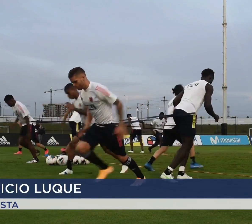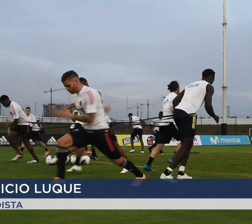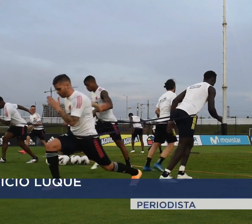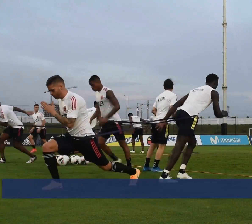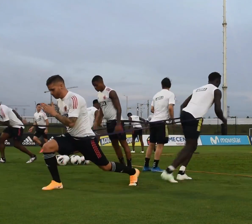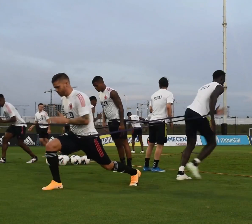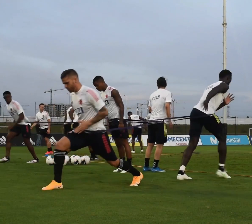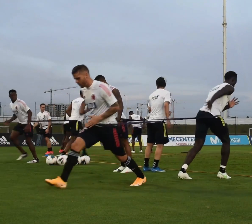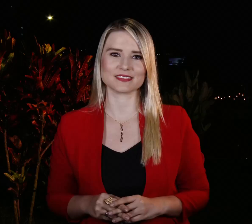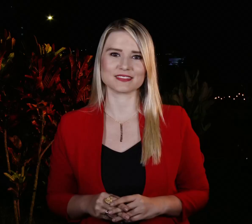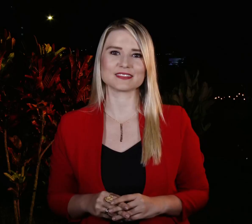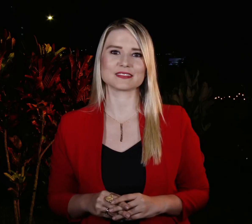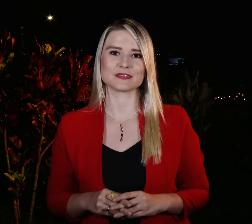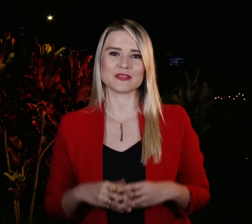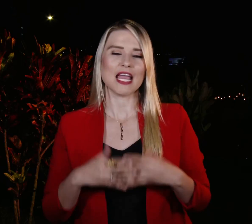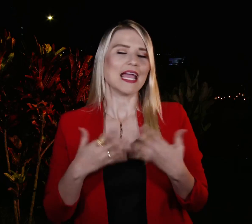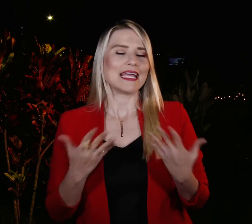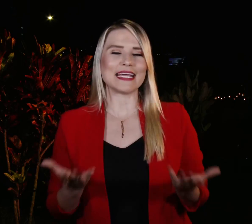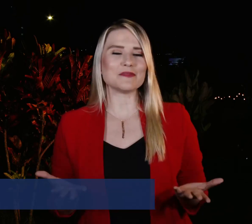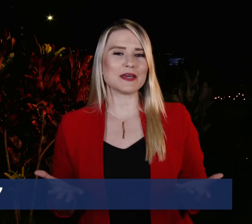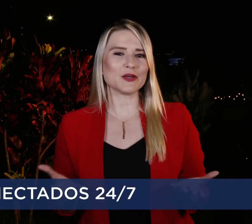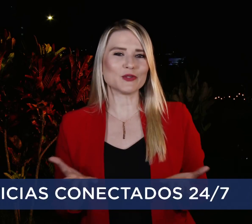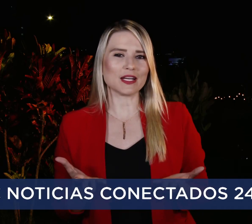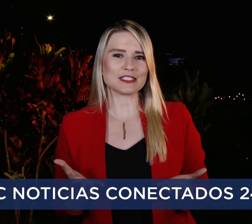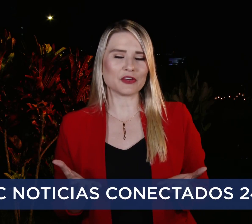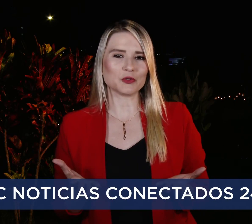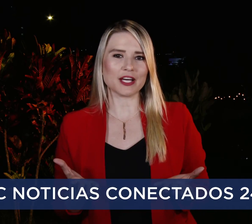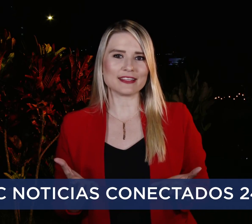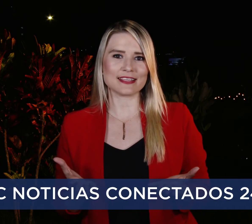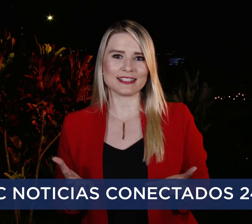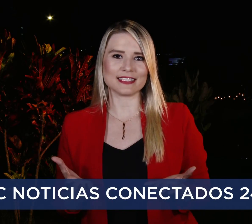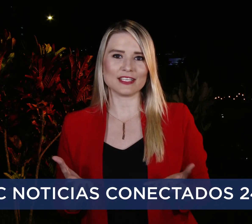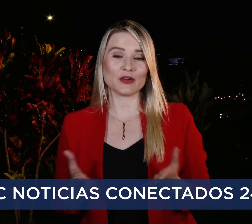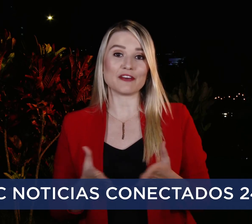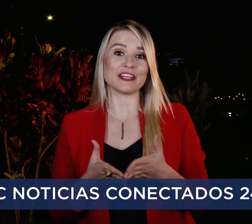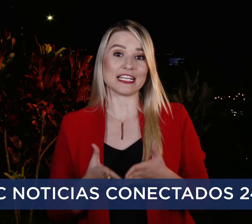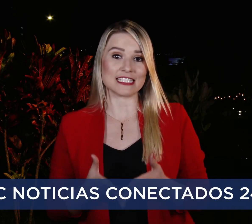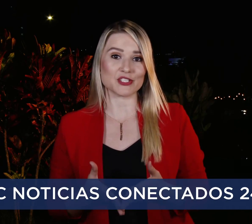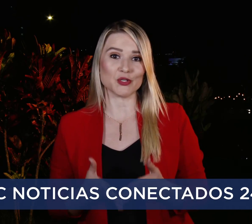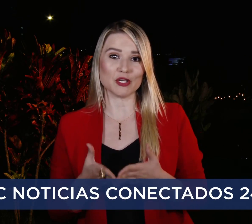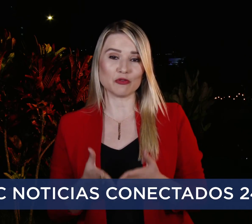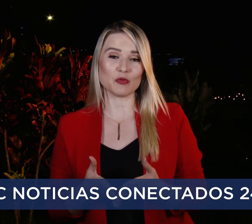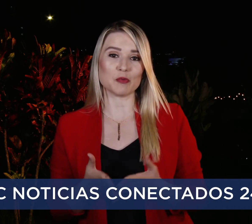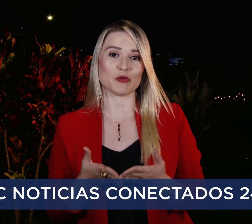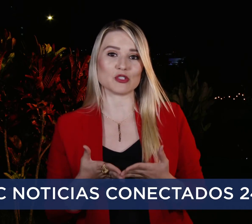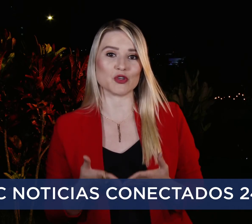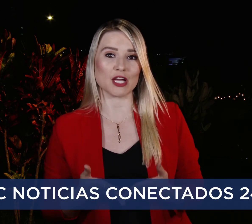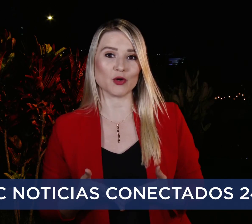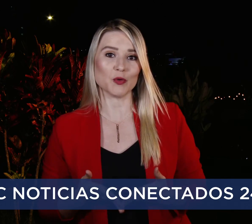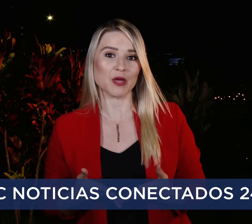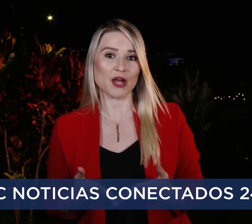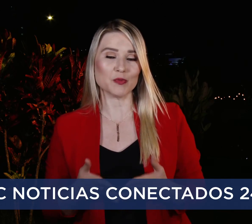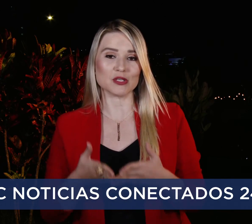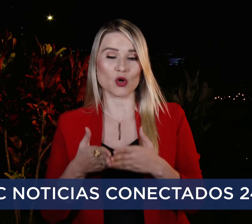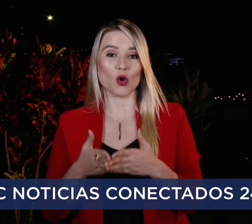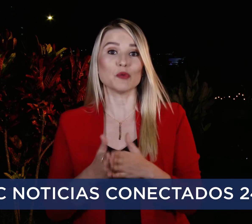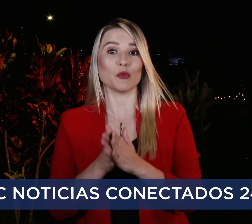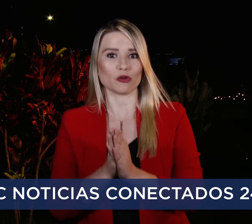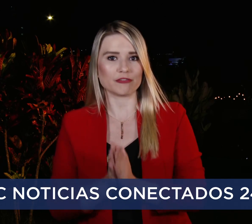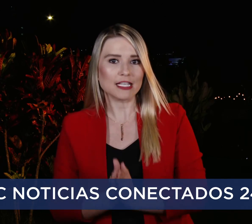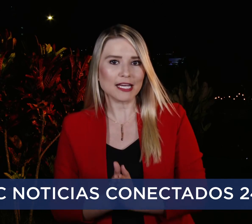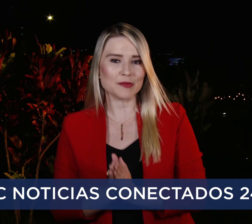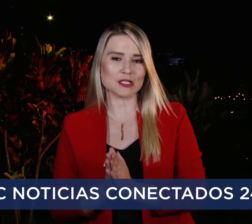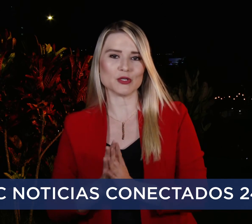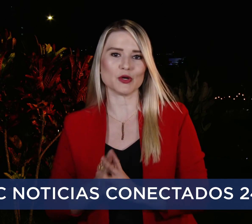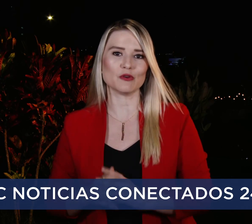el día de mañana. Y en medio de todas las dificultades que ha tenido la finalización del fútbol profesional colombiano, pues hoy